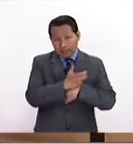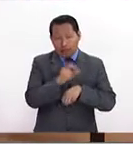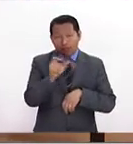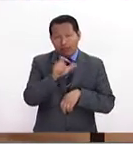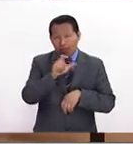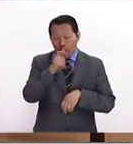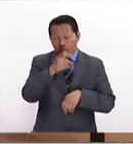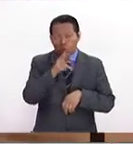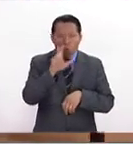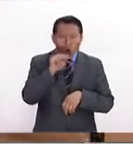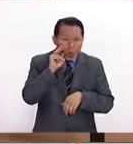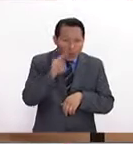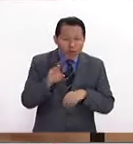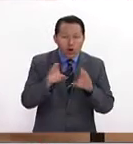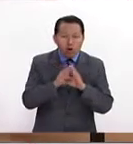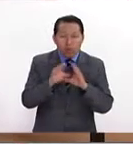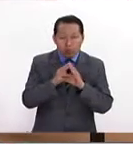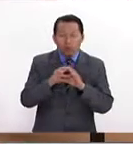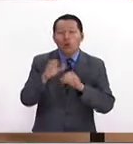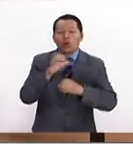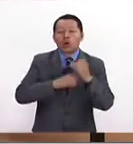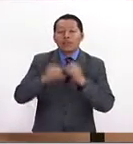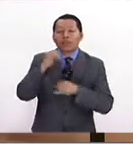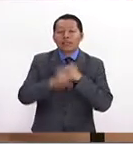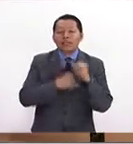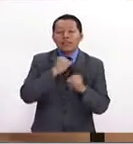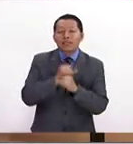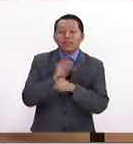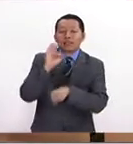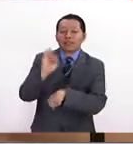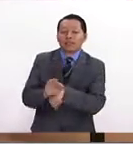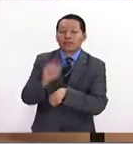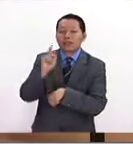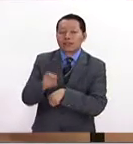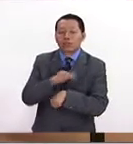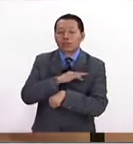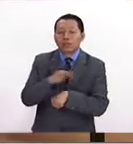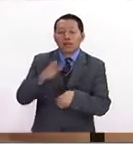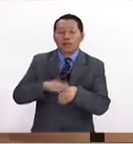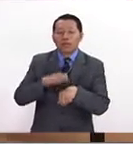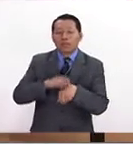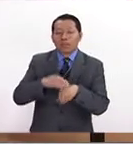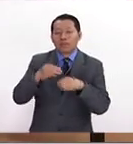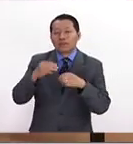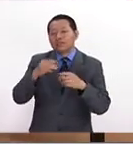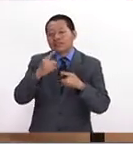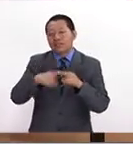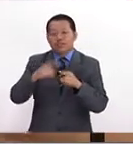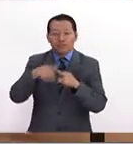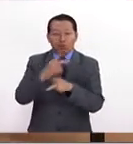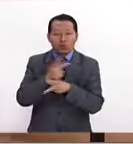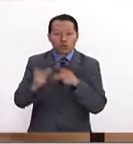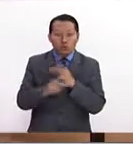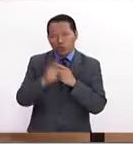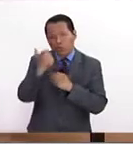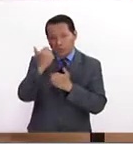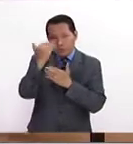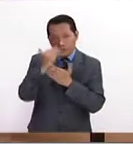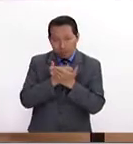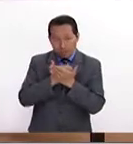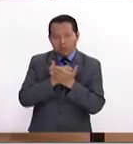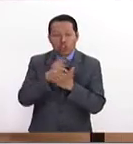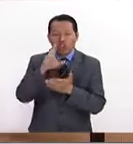pero no se da cuenta que ahorita el comercio internacional lo que privilegia es que se produzcan mercancías a un menor costo. Por supuesto. Y